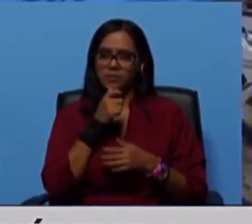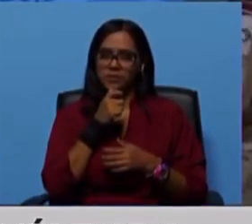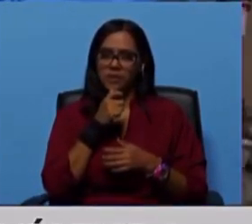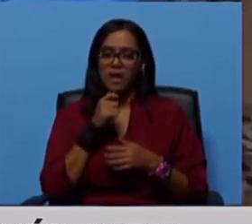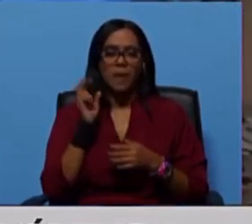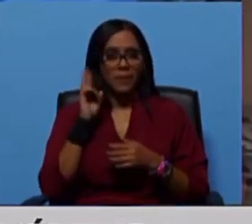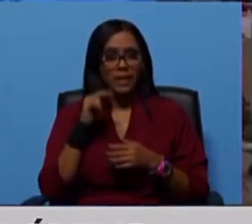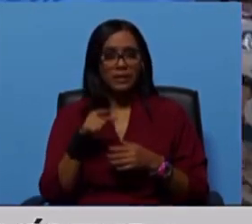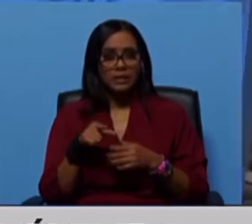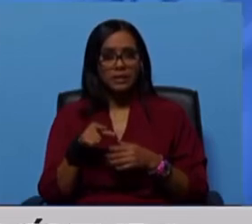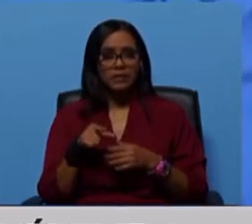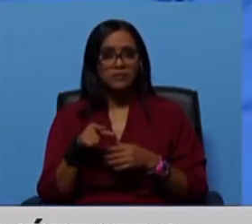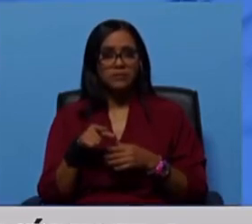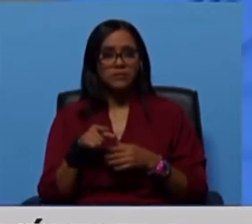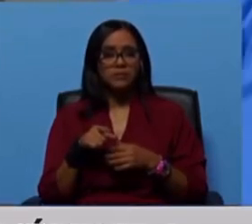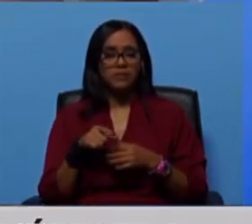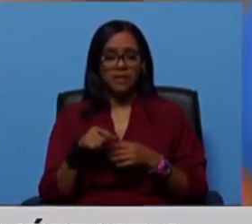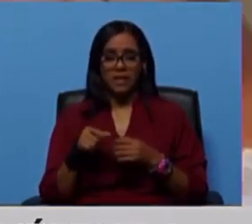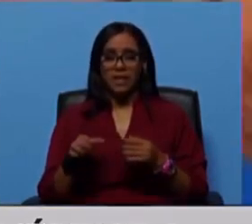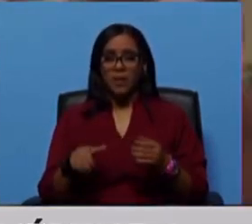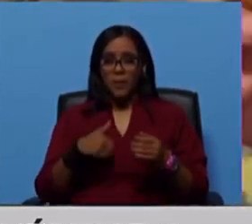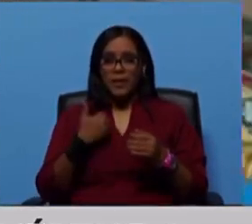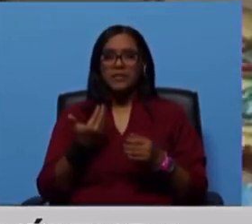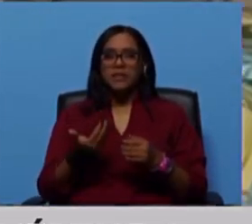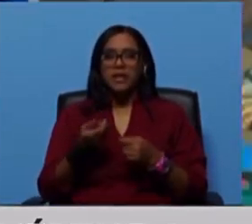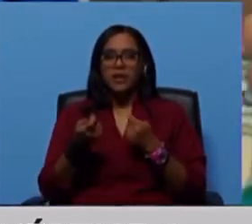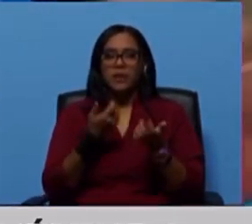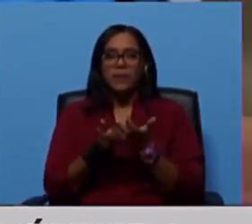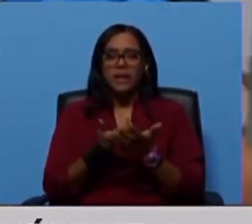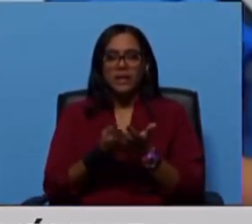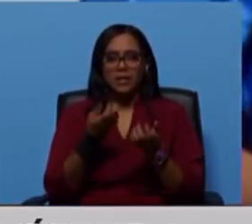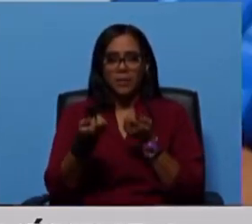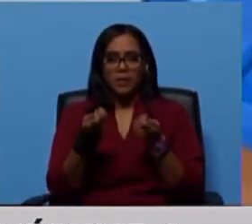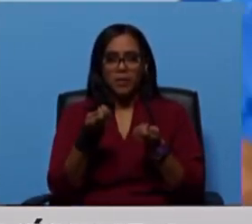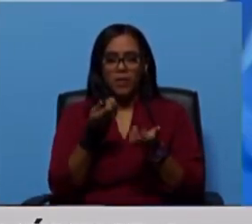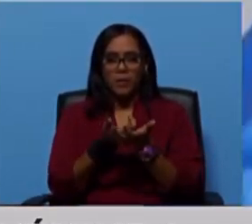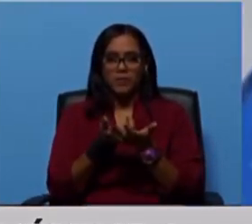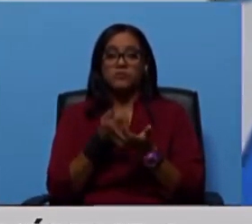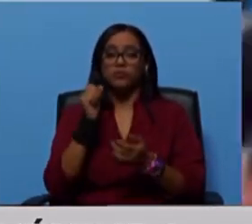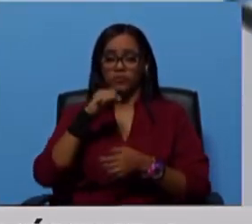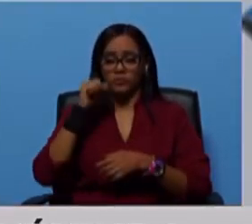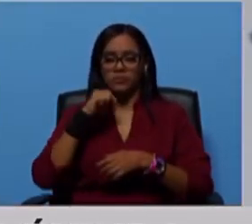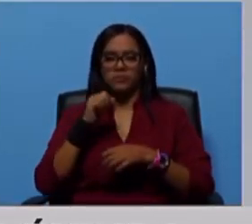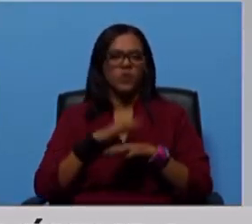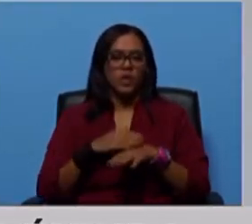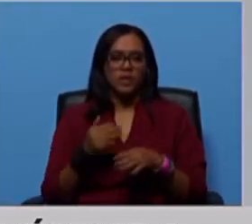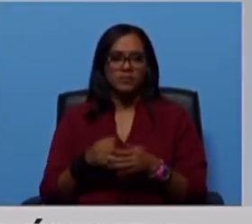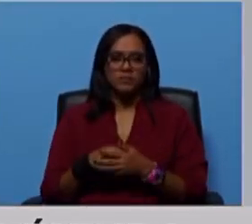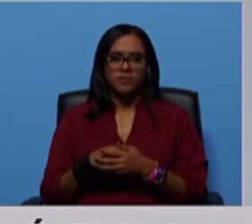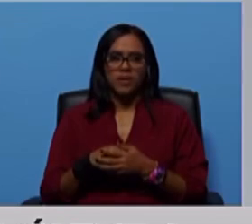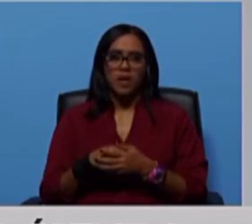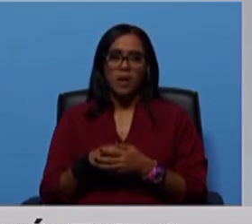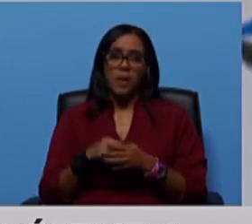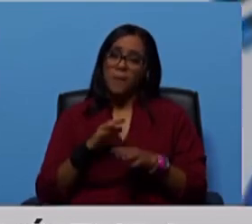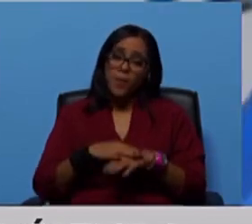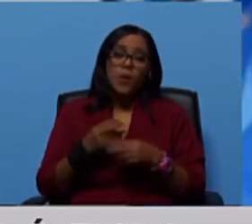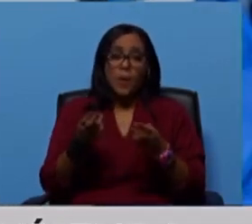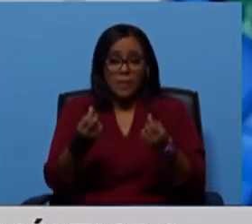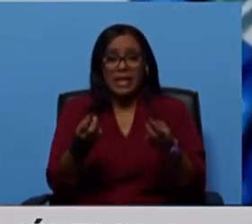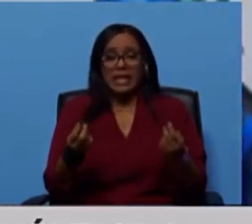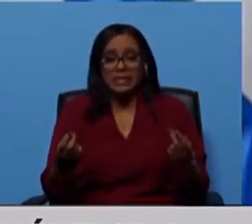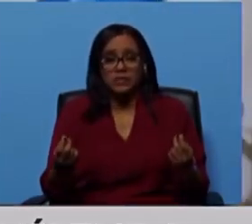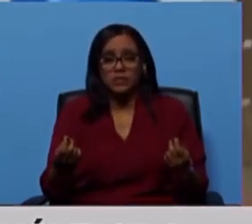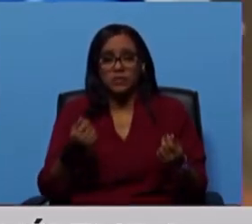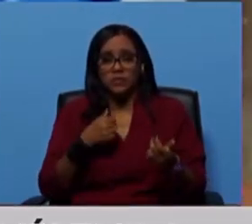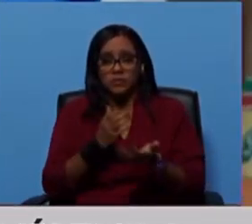ti viable económicamente este proyecto? Por supuesto que sí. ¿Por qué? Mira, por los precios. Yo